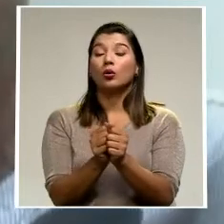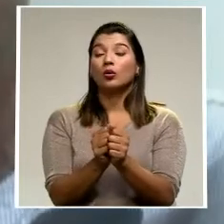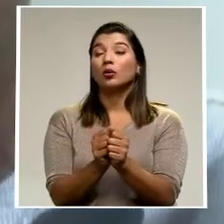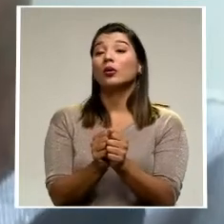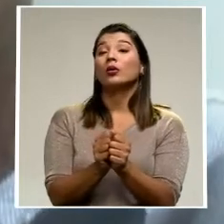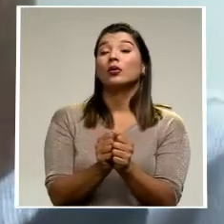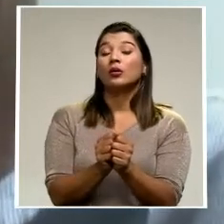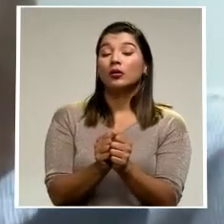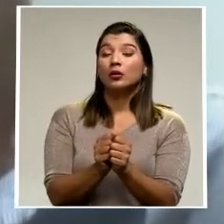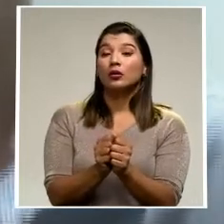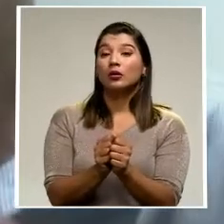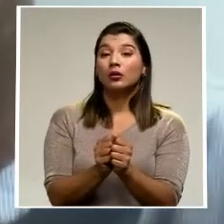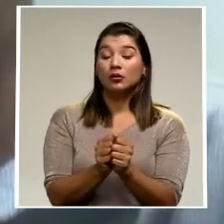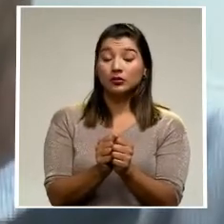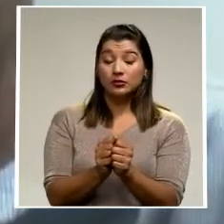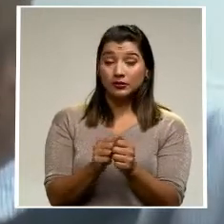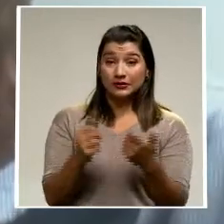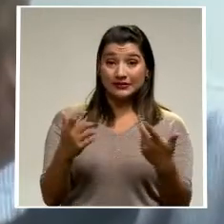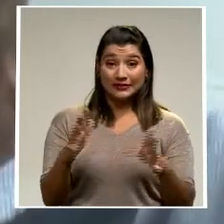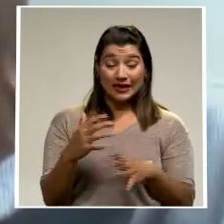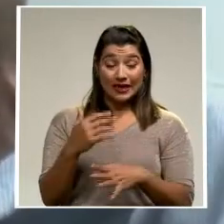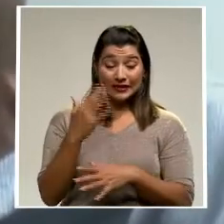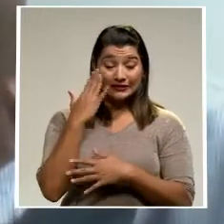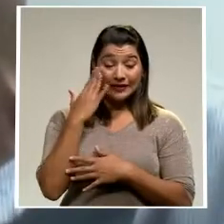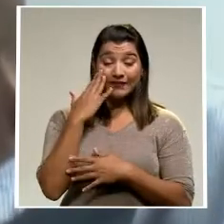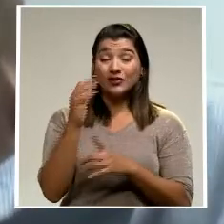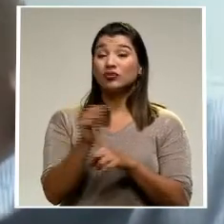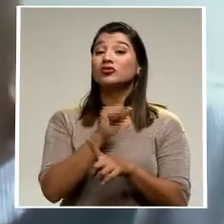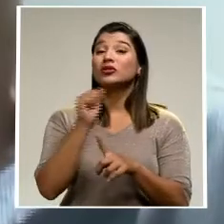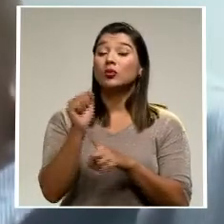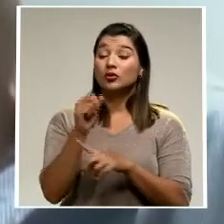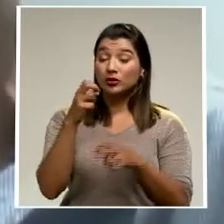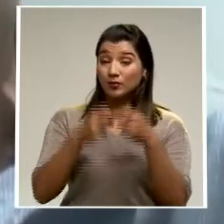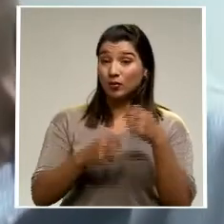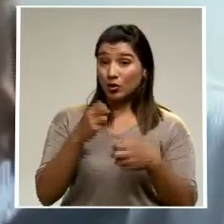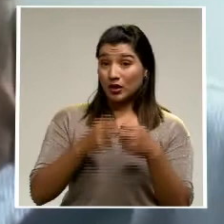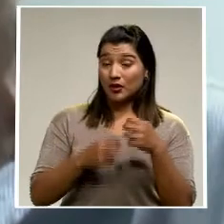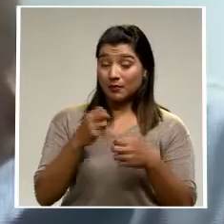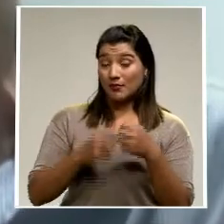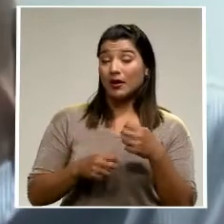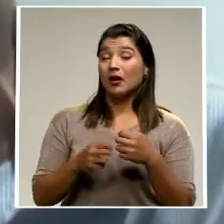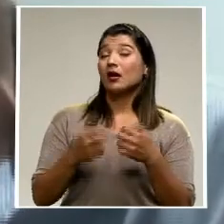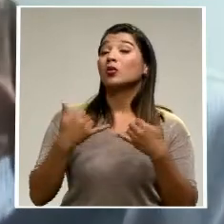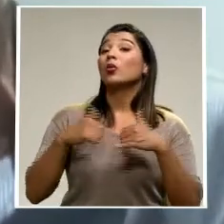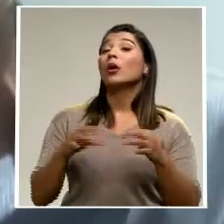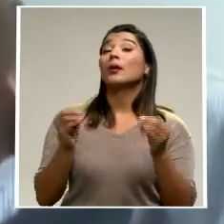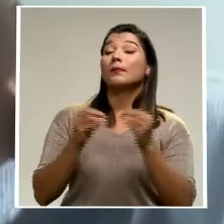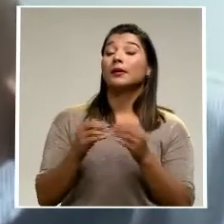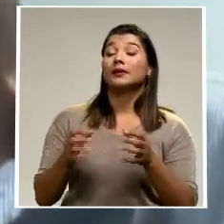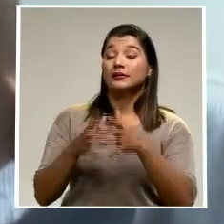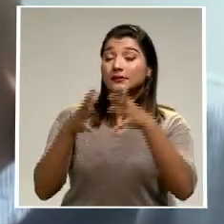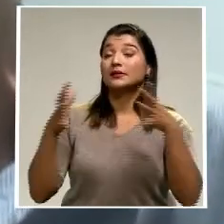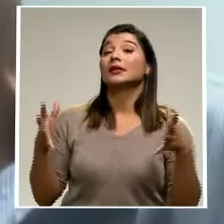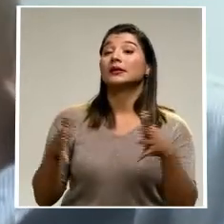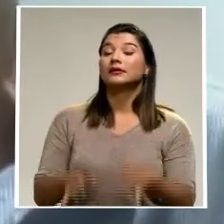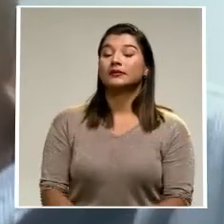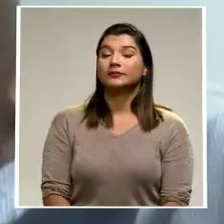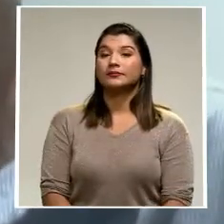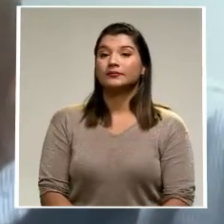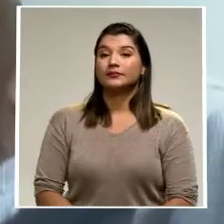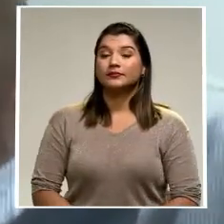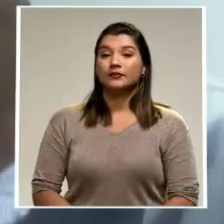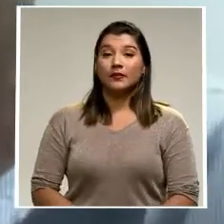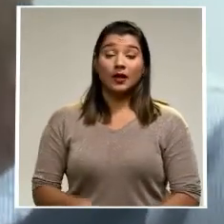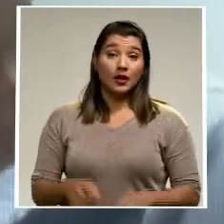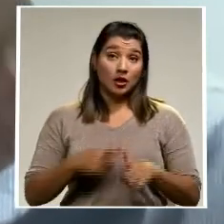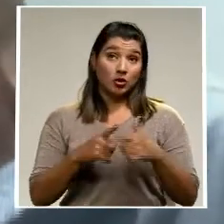de que, habiendo esa situación de crisis todavía mayor de la que se está planeando o la que se está tratando de controlar,